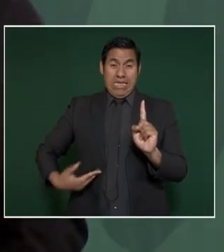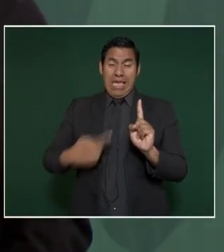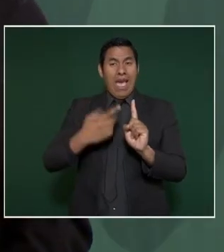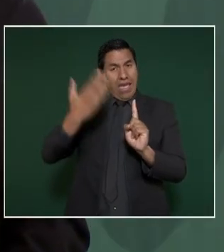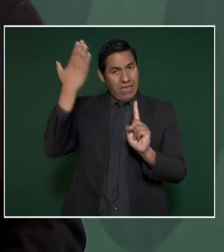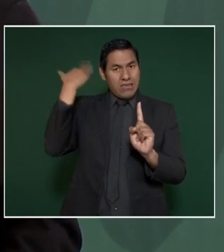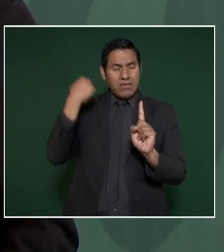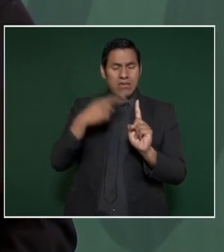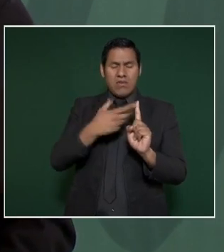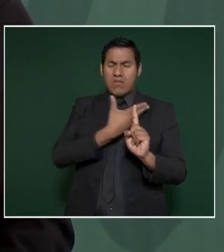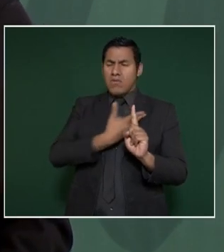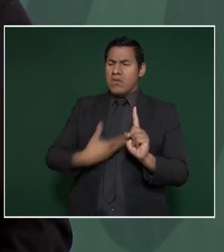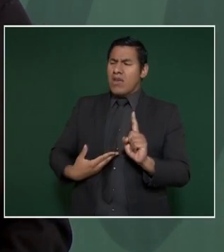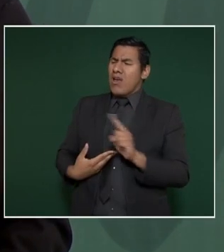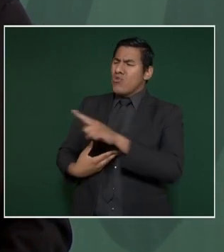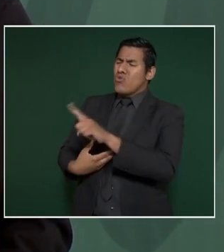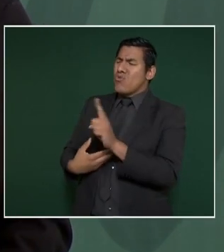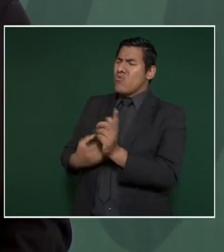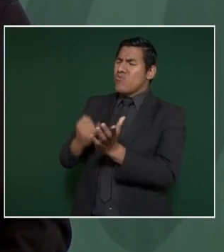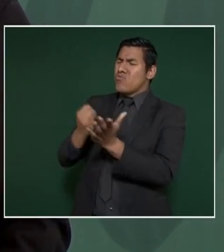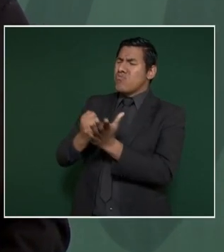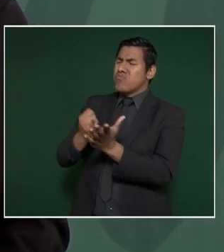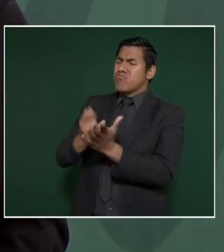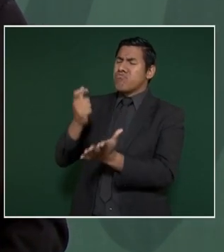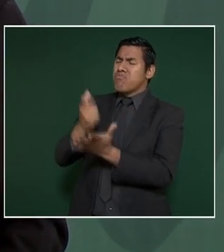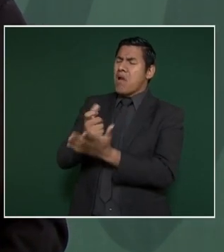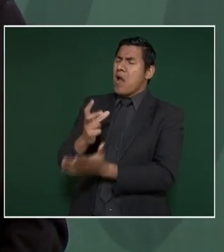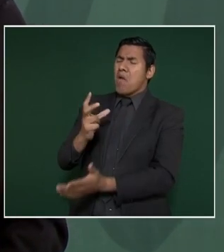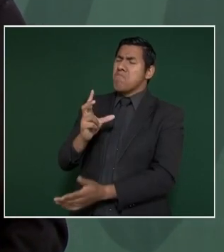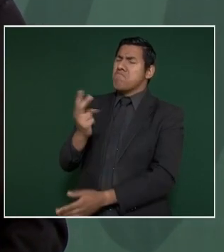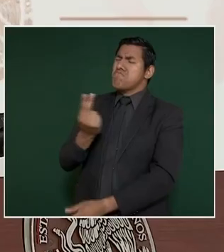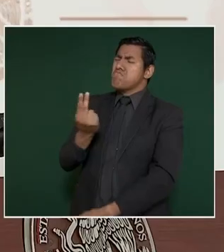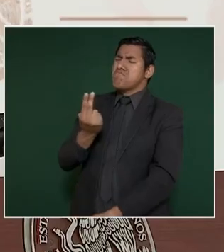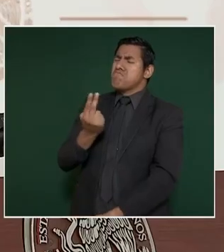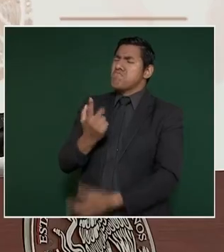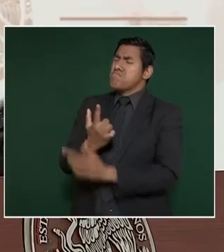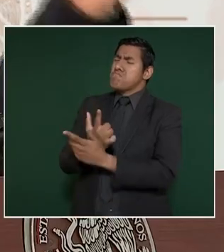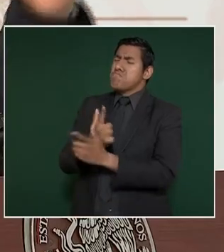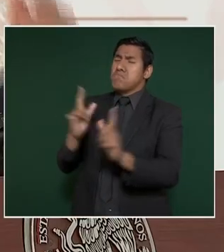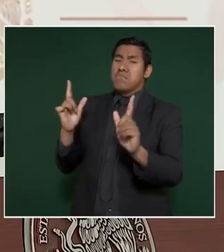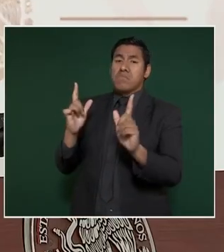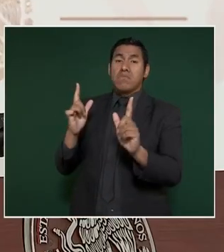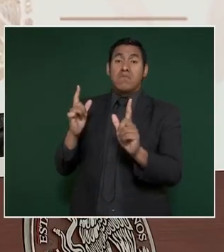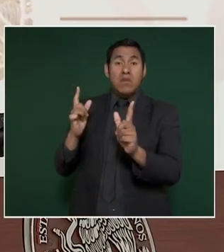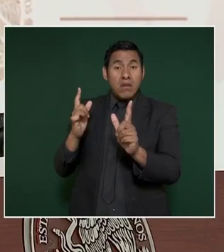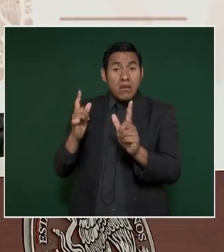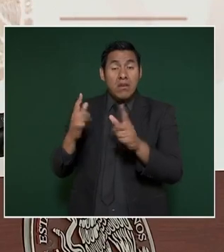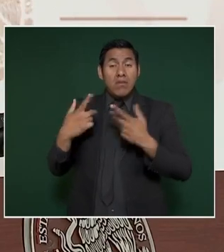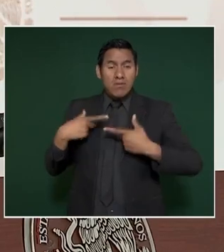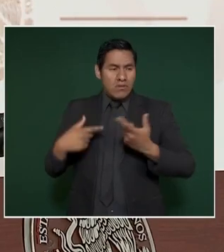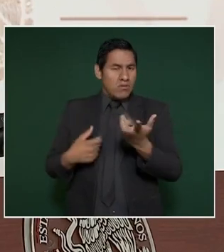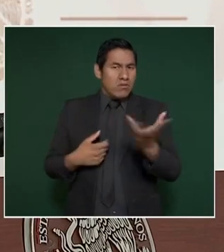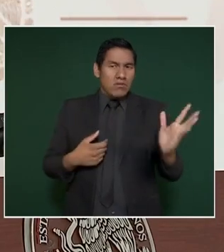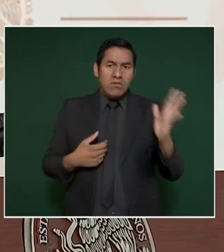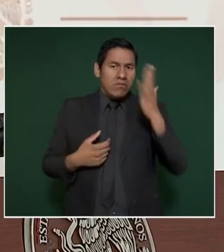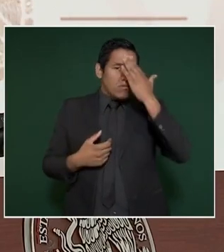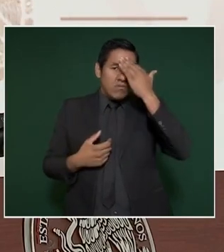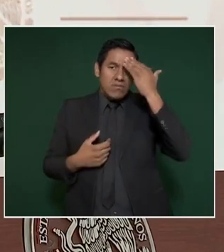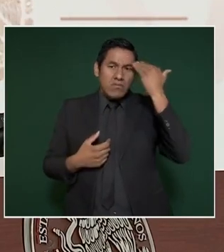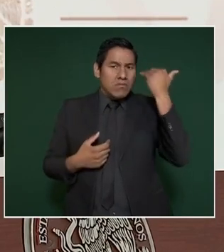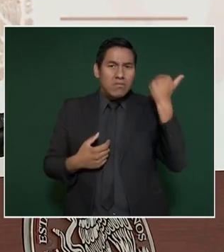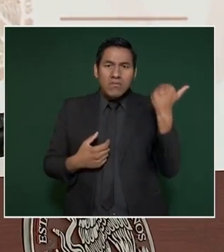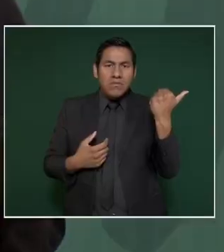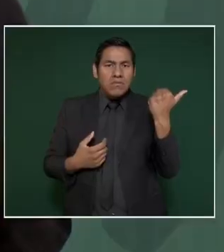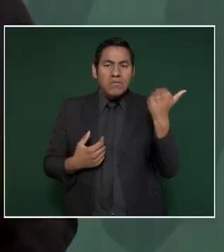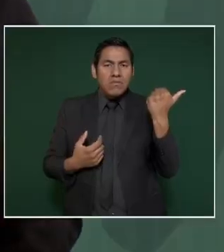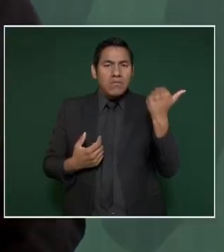condonar el impuesto eso no lo sabía la gente